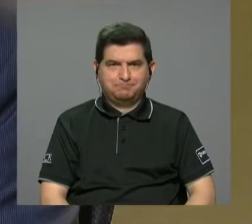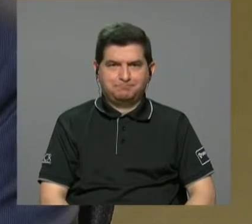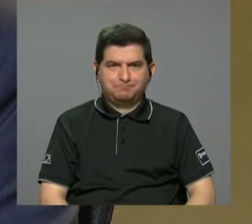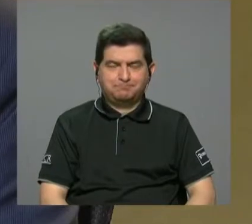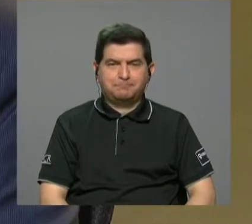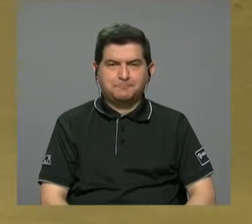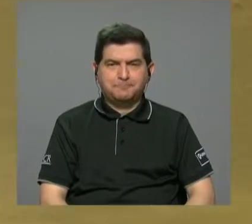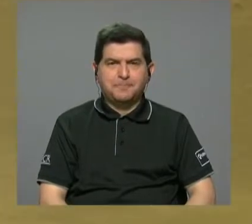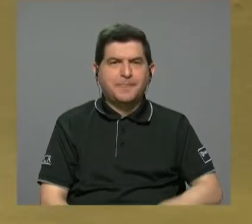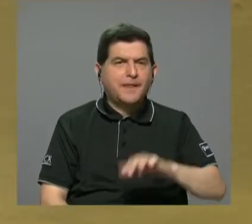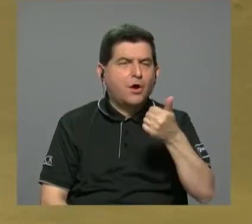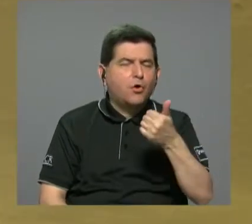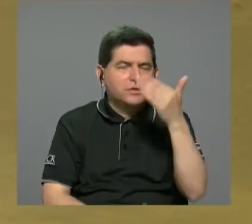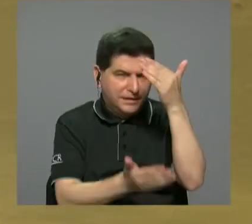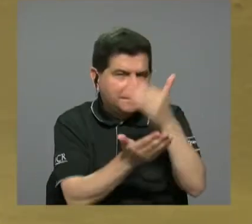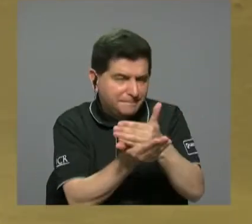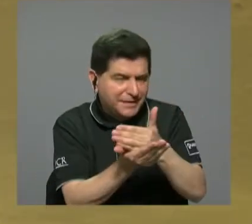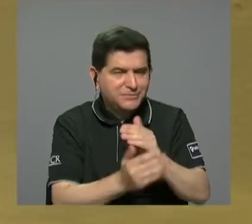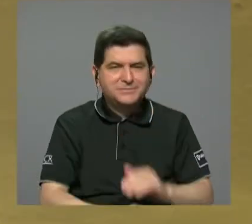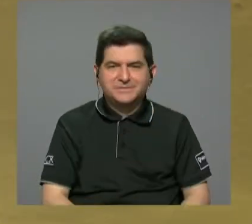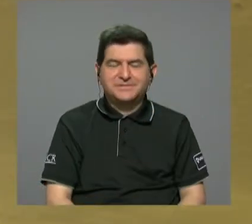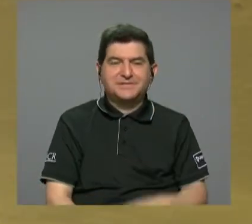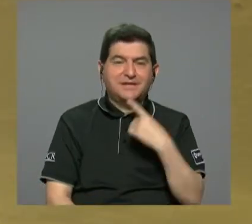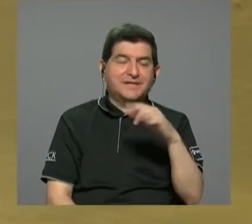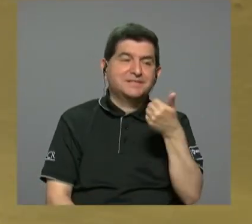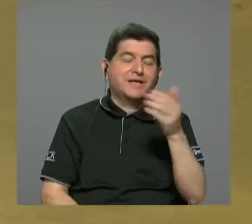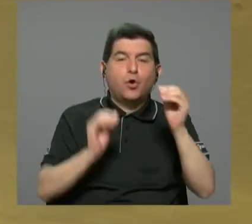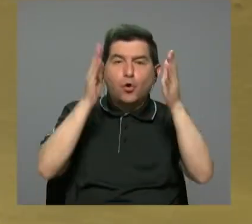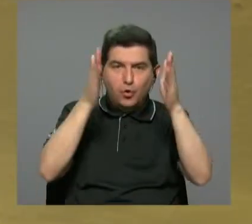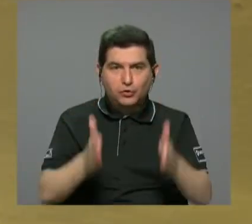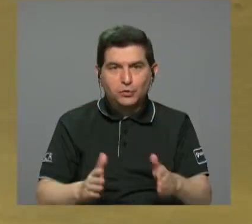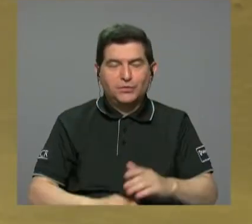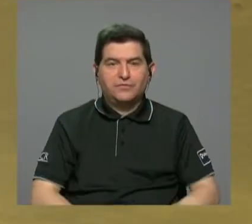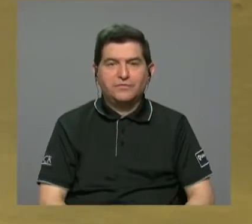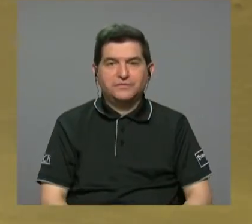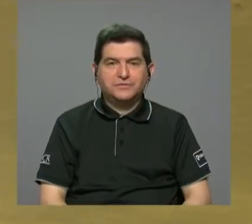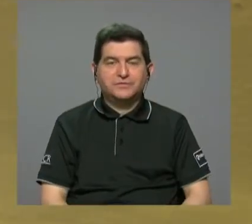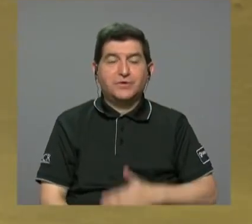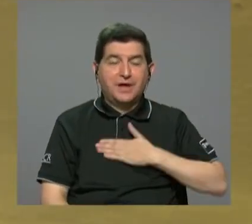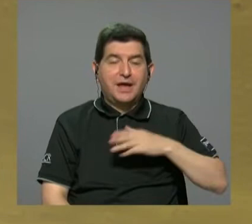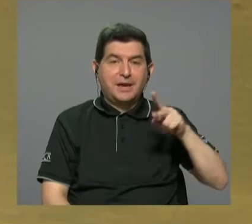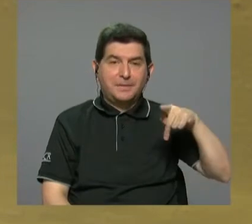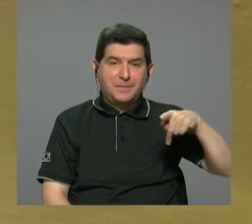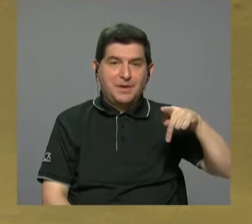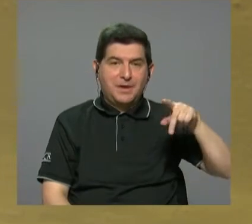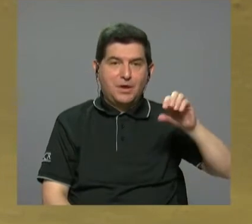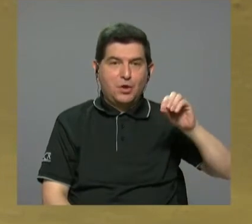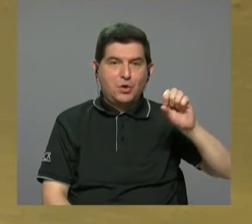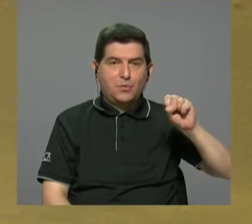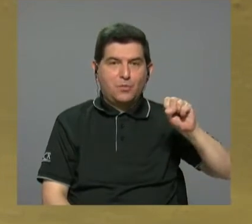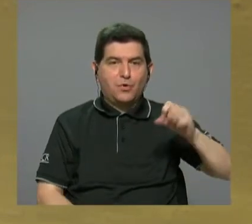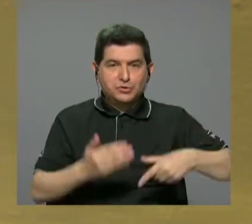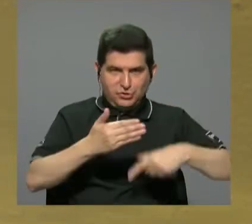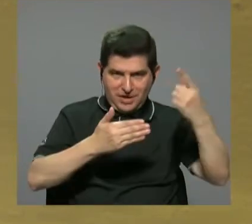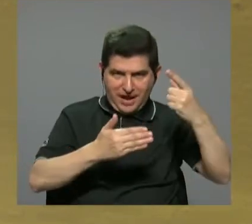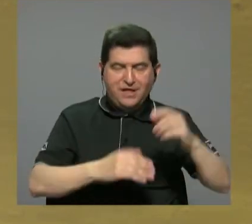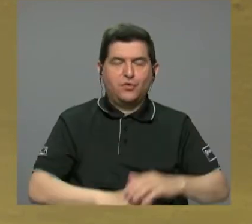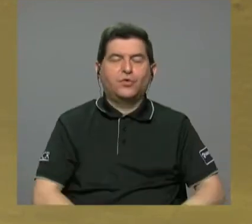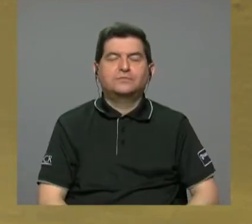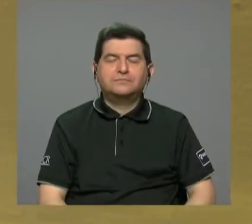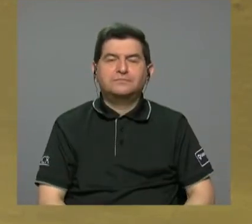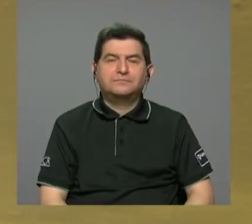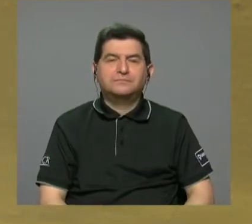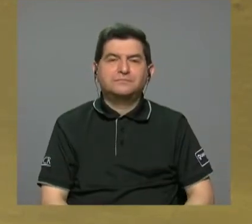Por cierto, otra interrupción. Decía otro profesor de mi posgrado, hoy estoy con ese tema,